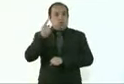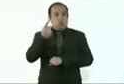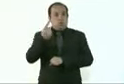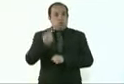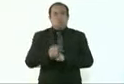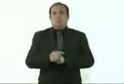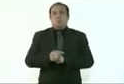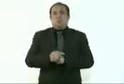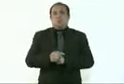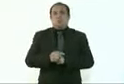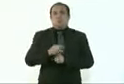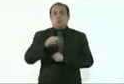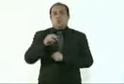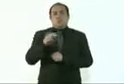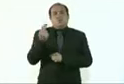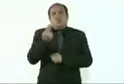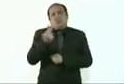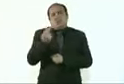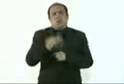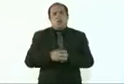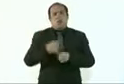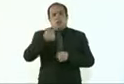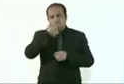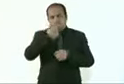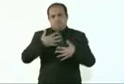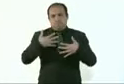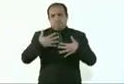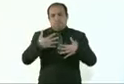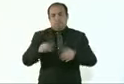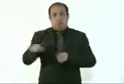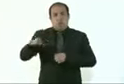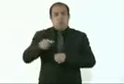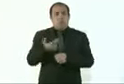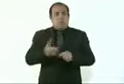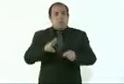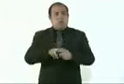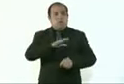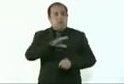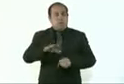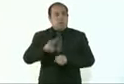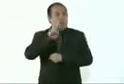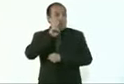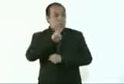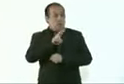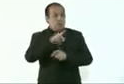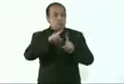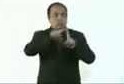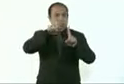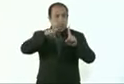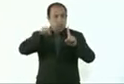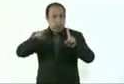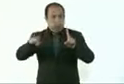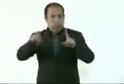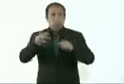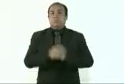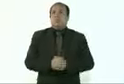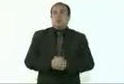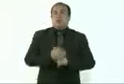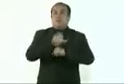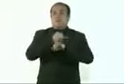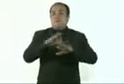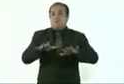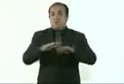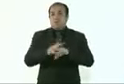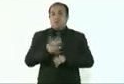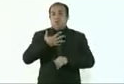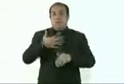no requerían ningún tipo de ventilación mecánica, eran hospitalizados generales. Y como pueden observar en estas gráficas, pues estos datos están muy